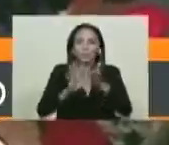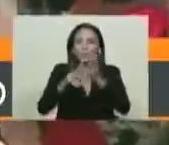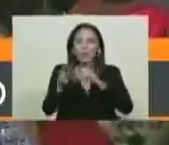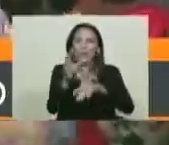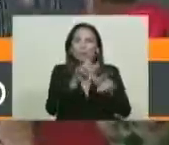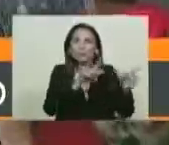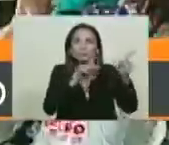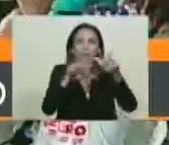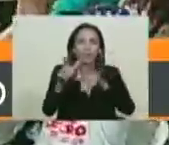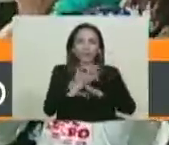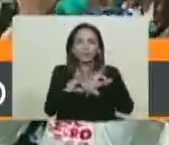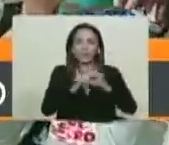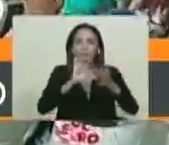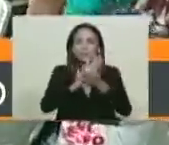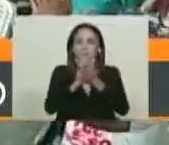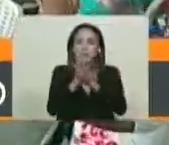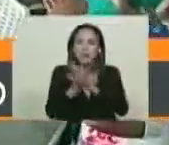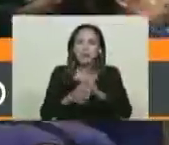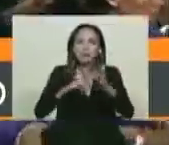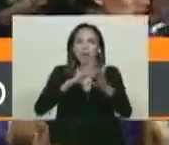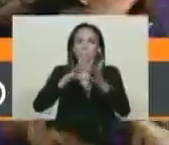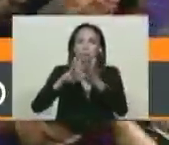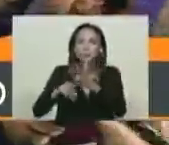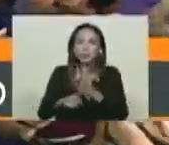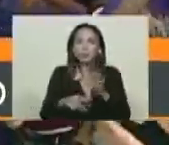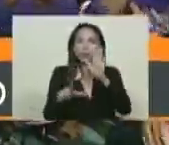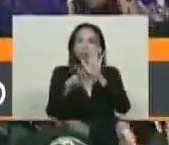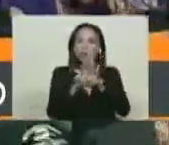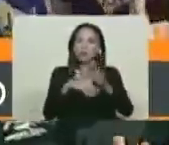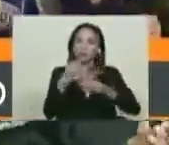es que se aplique la ley con todo su rigor.